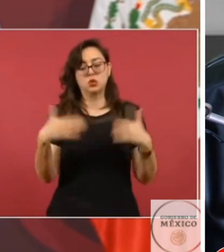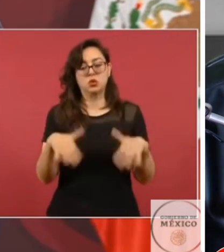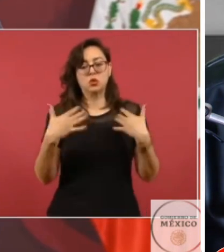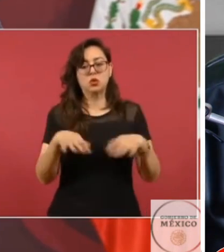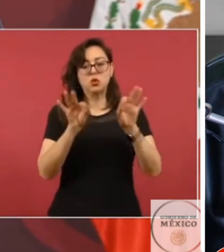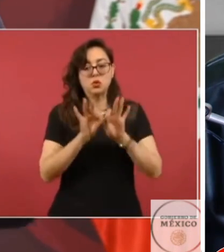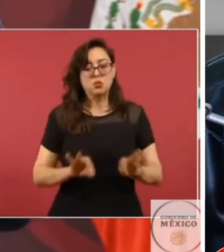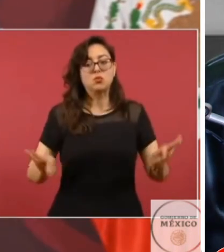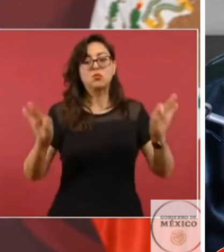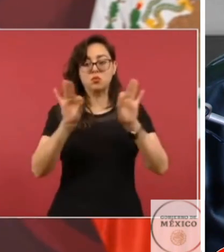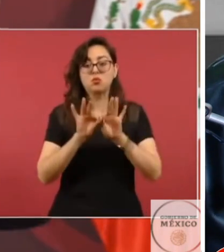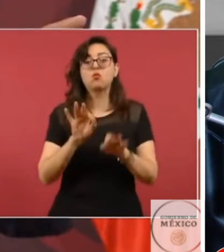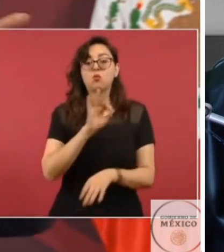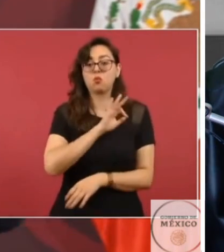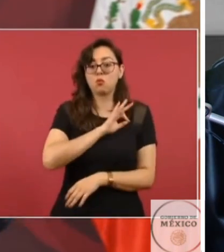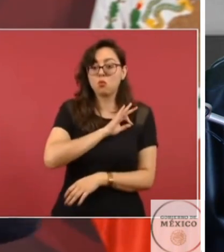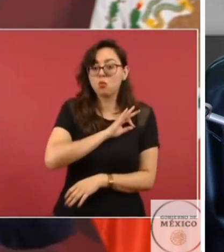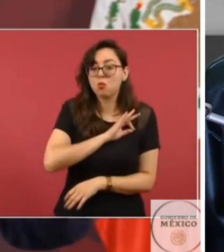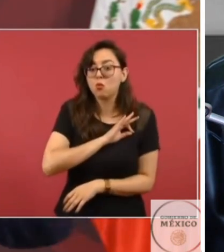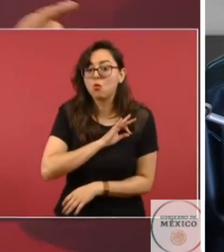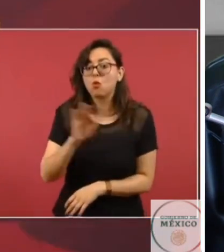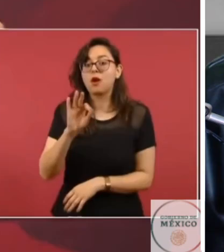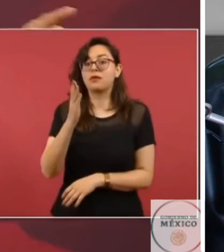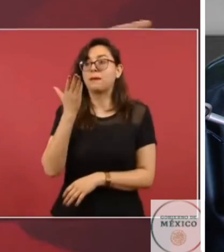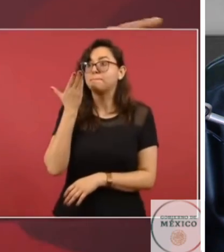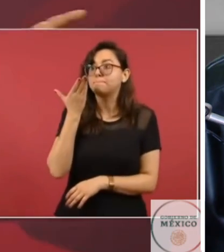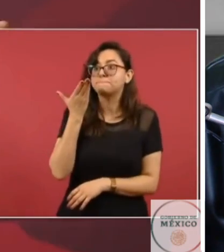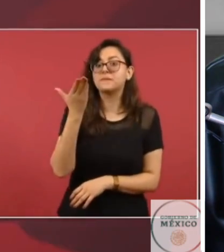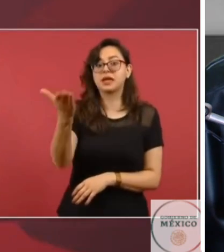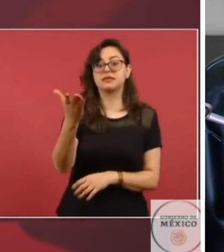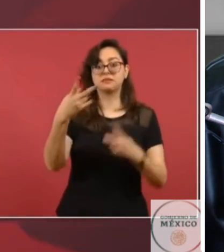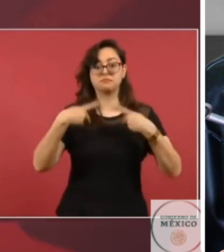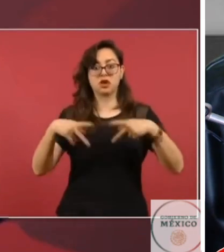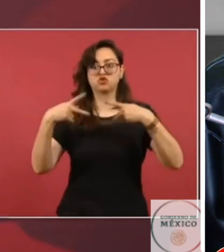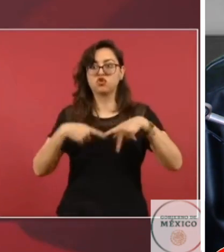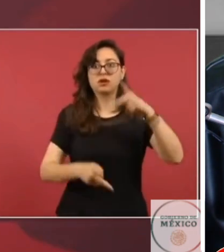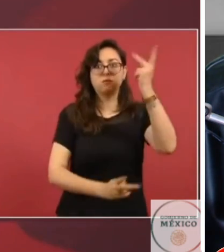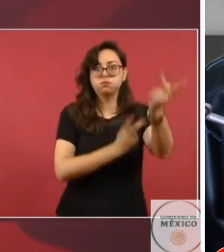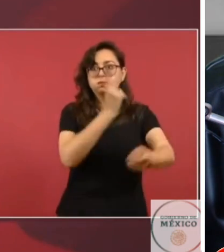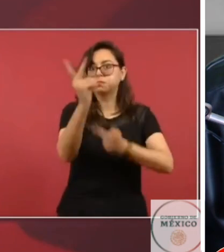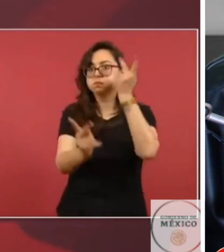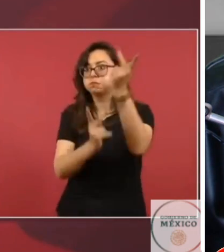Se pide un número determinado de firmas para llevar a cabo la consulta.